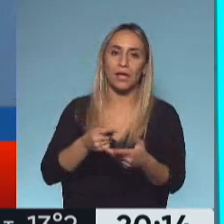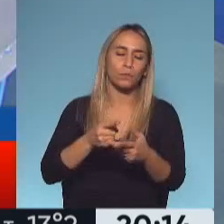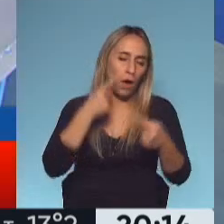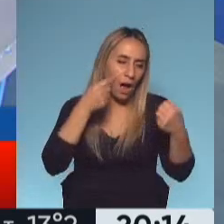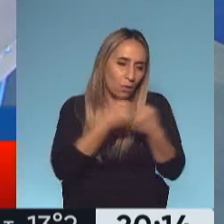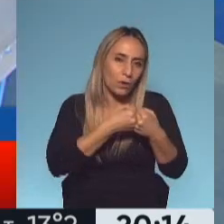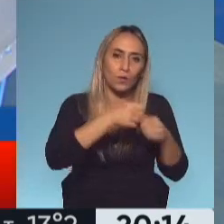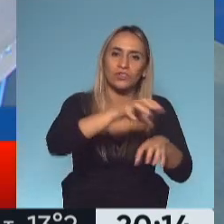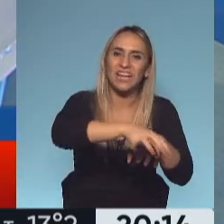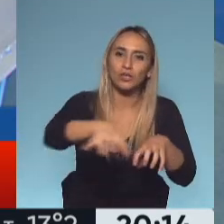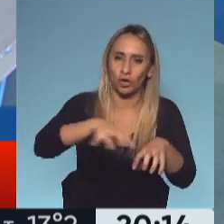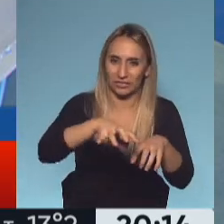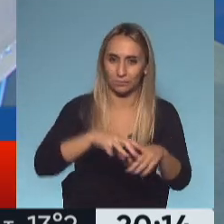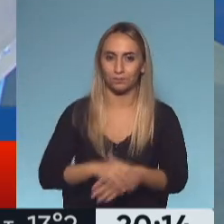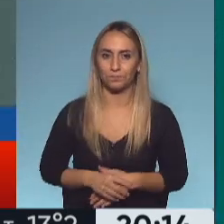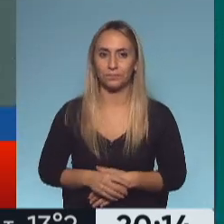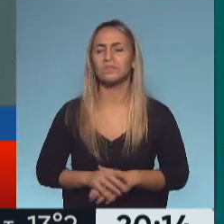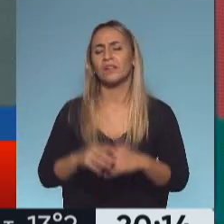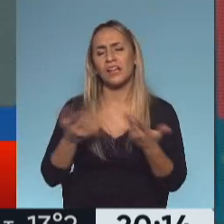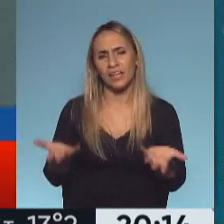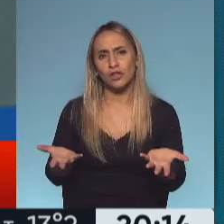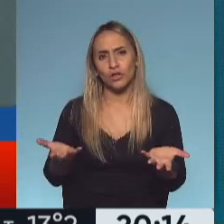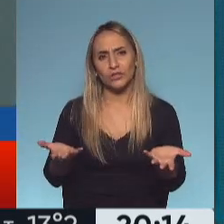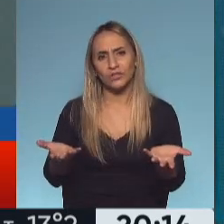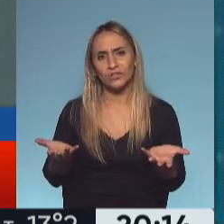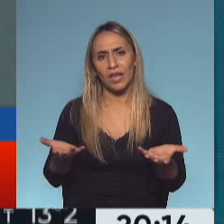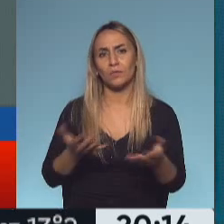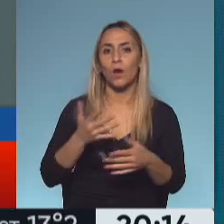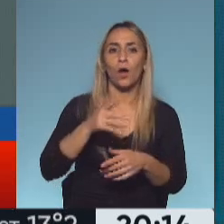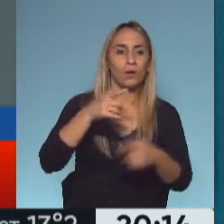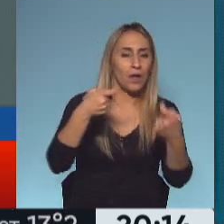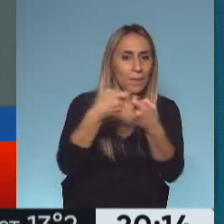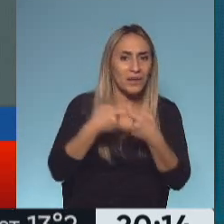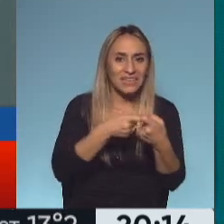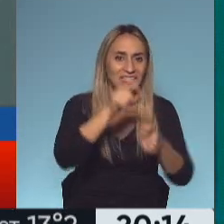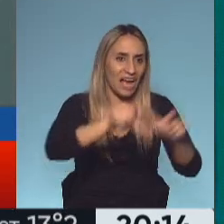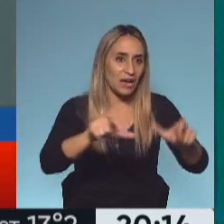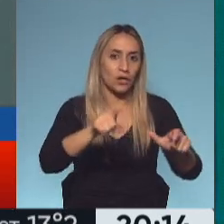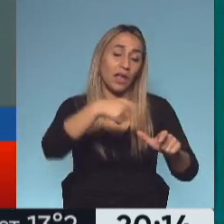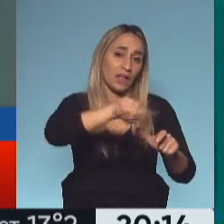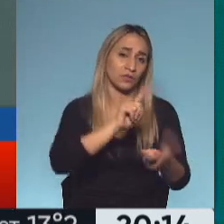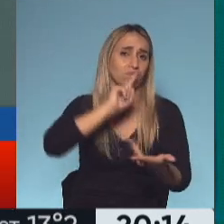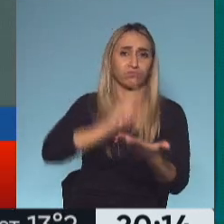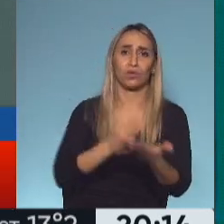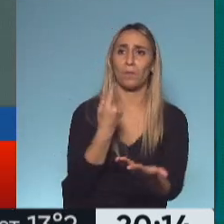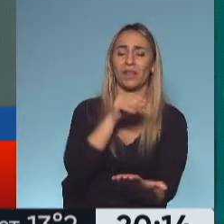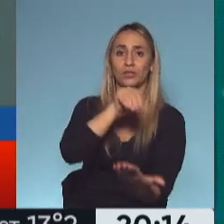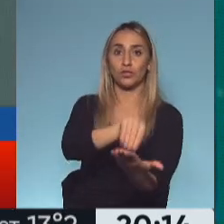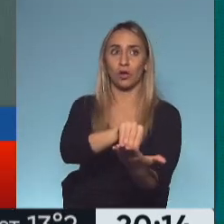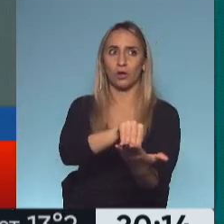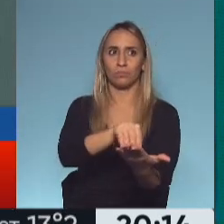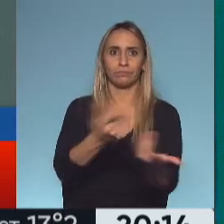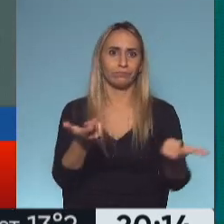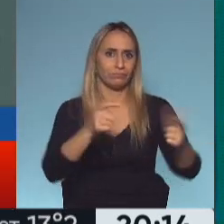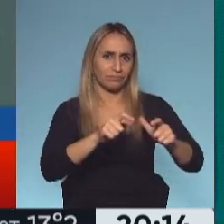sectoriales. Ministro, y en ese sentido, ¿cómo afecta la relación con los principales empresarios formadores de precios, ¿no? Porque luego de reuniones